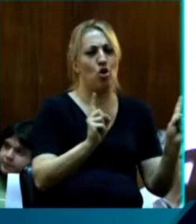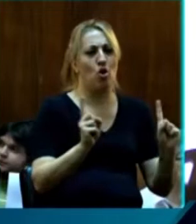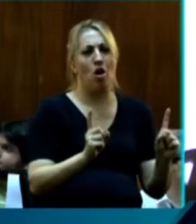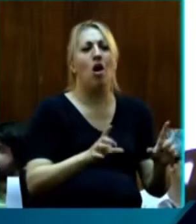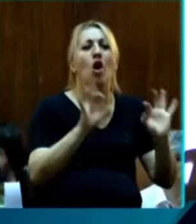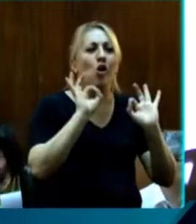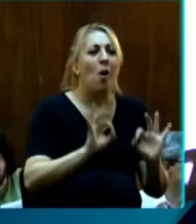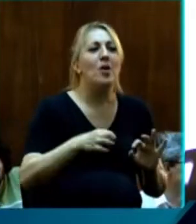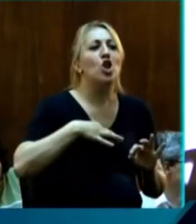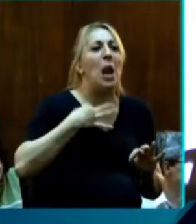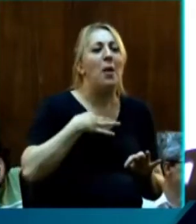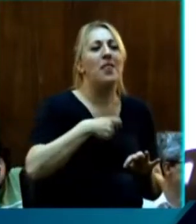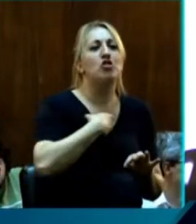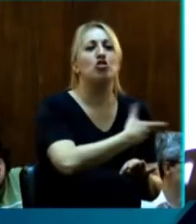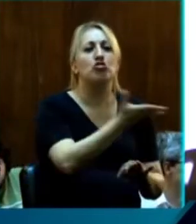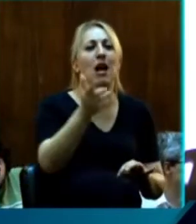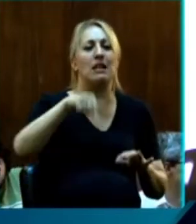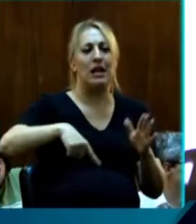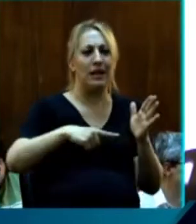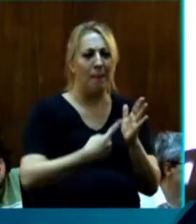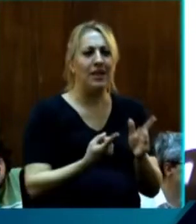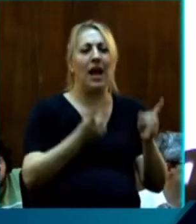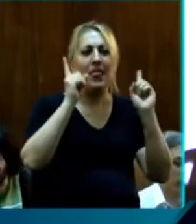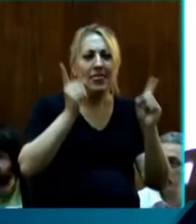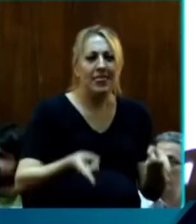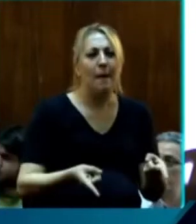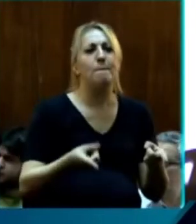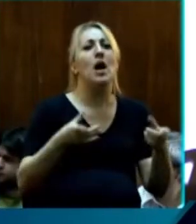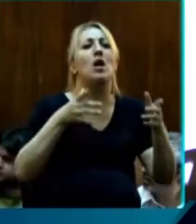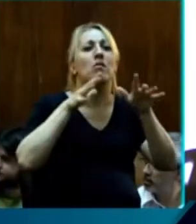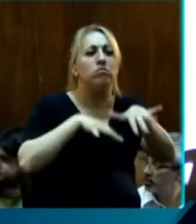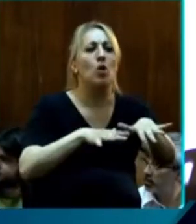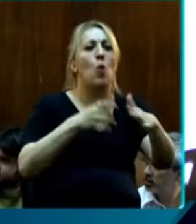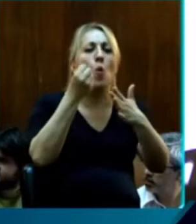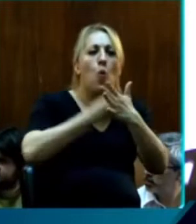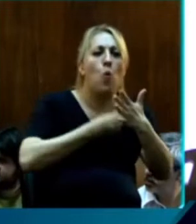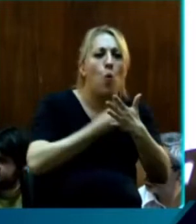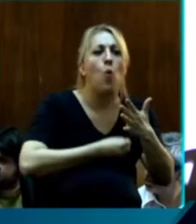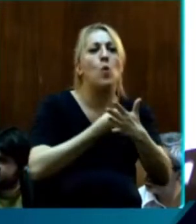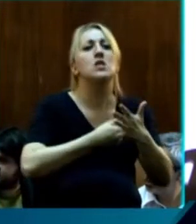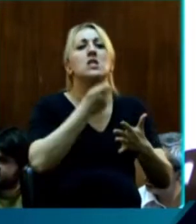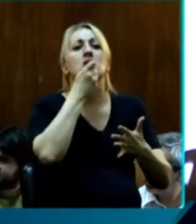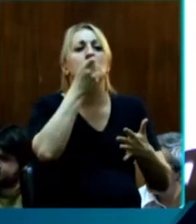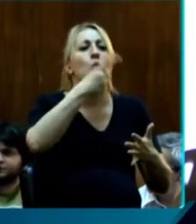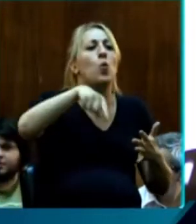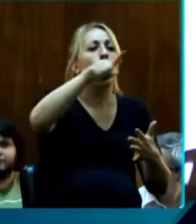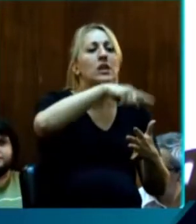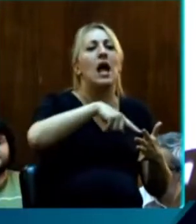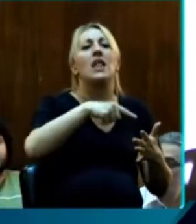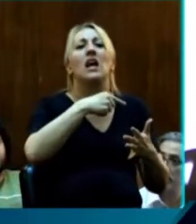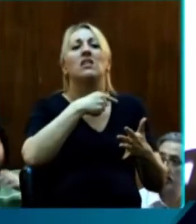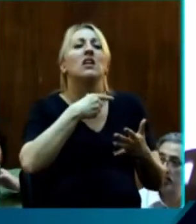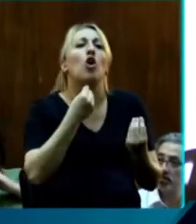vida social de la Ciudad de Buenos Aires e incluso al movimiento de lucha que pueda existir, que ustedes los quieren penalizar con